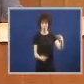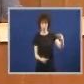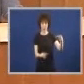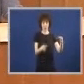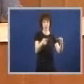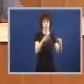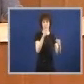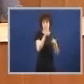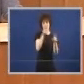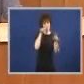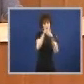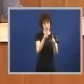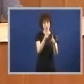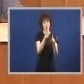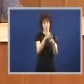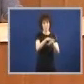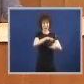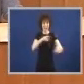ustedes dedican a maior parte